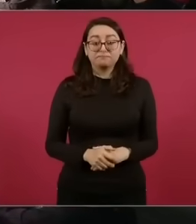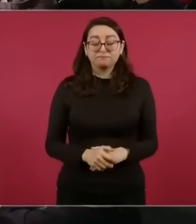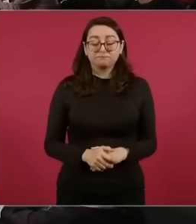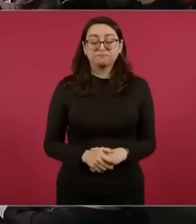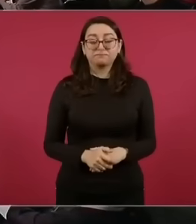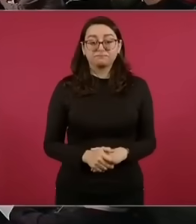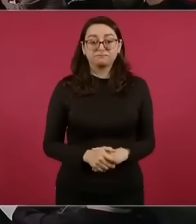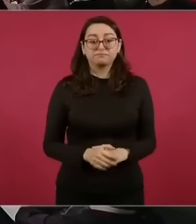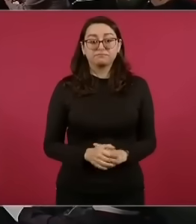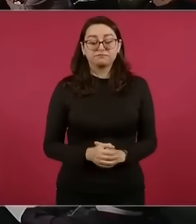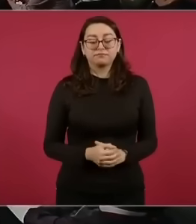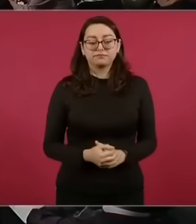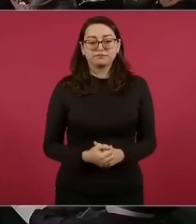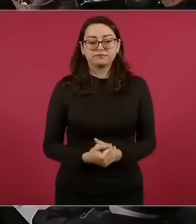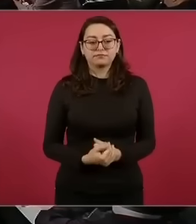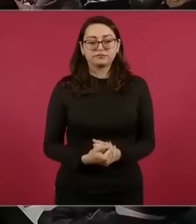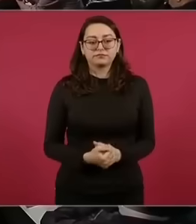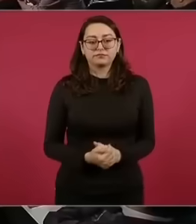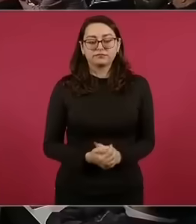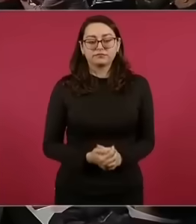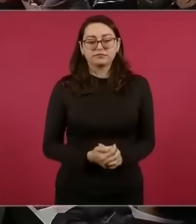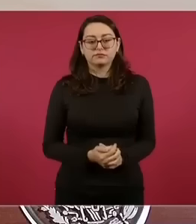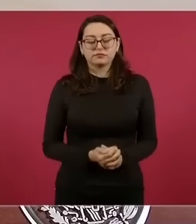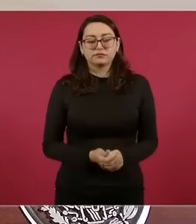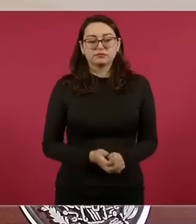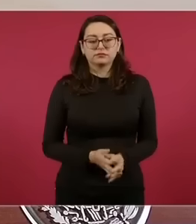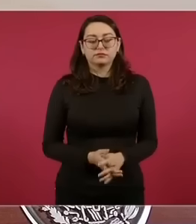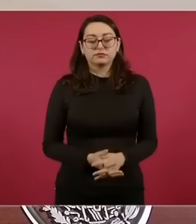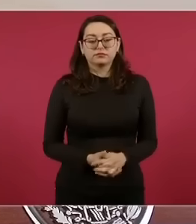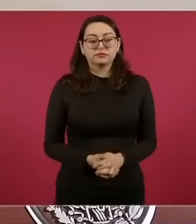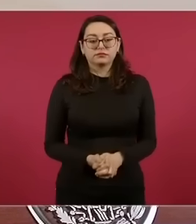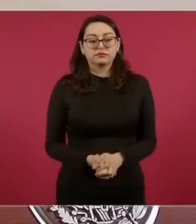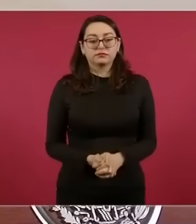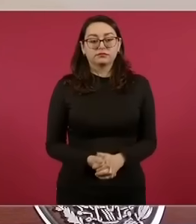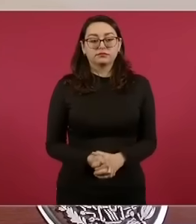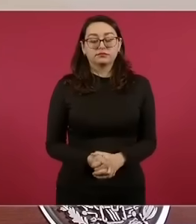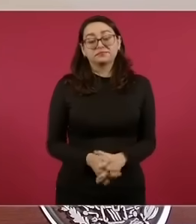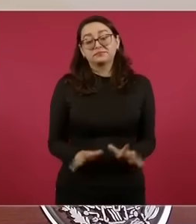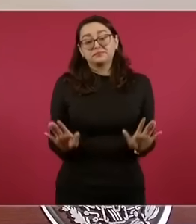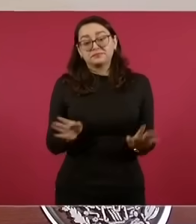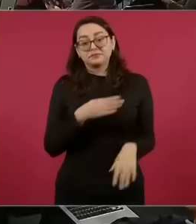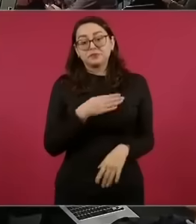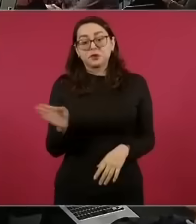No creo. No, no, no. Pero bueno.